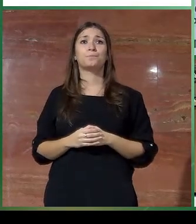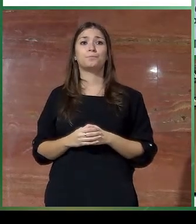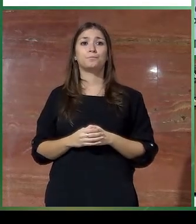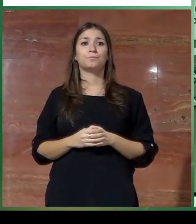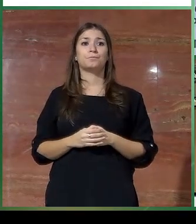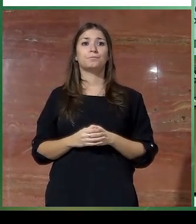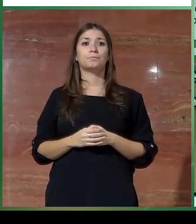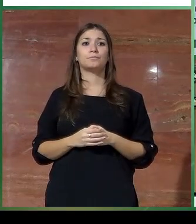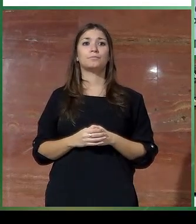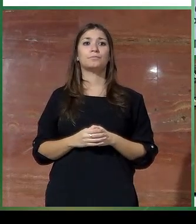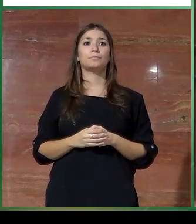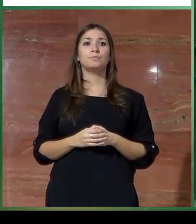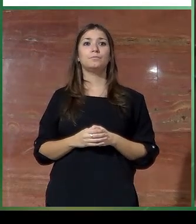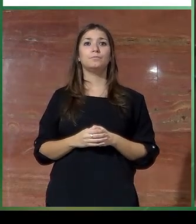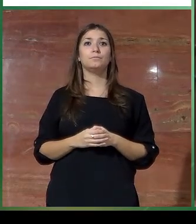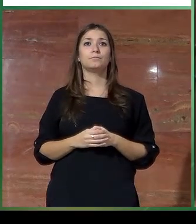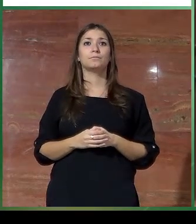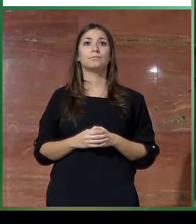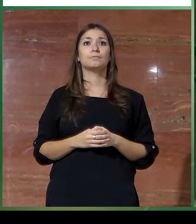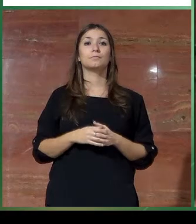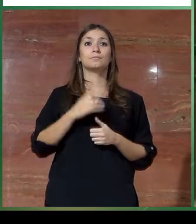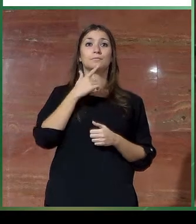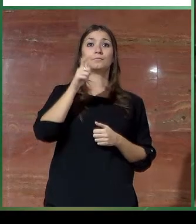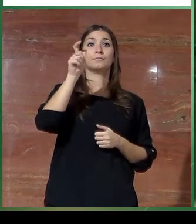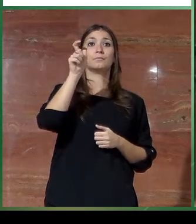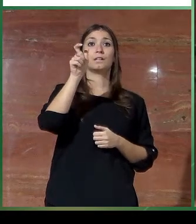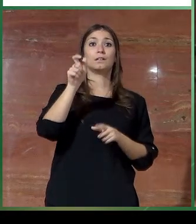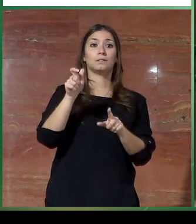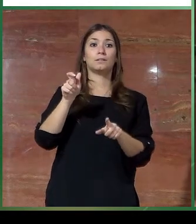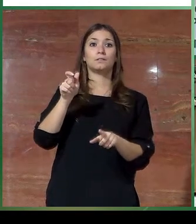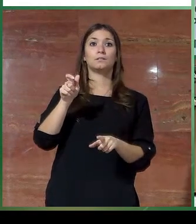Sí, había... Sí.